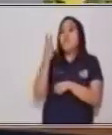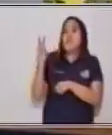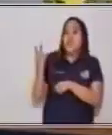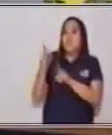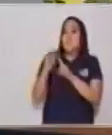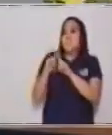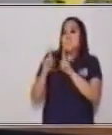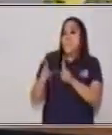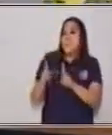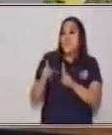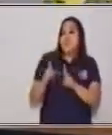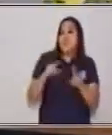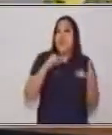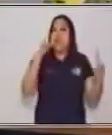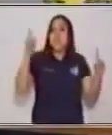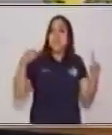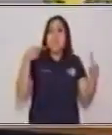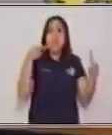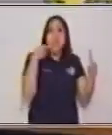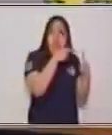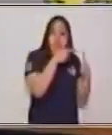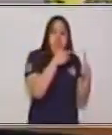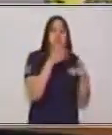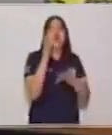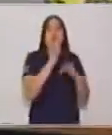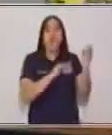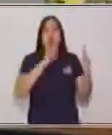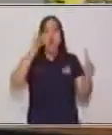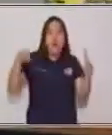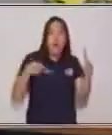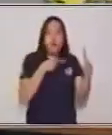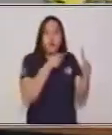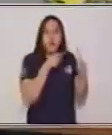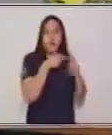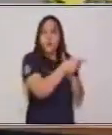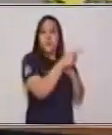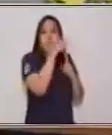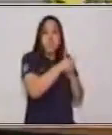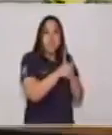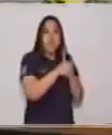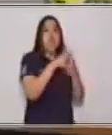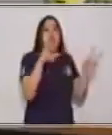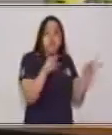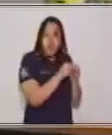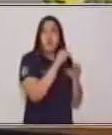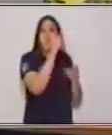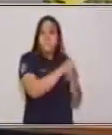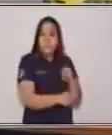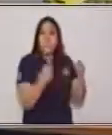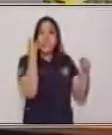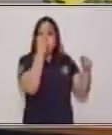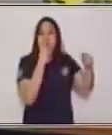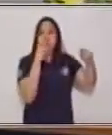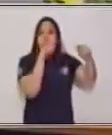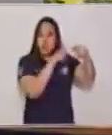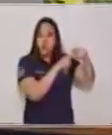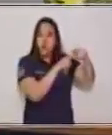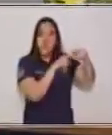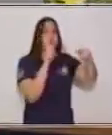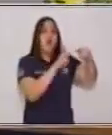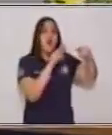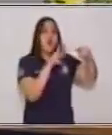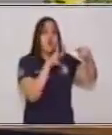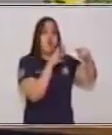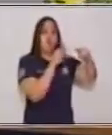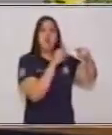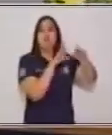que el indirecto y el directo, núcleo del sujeto y la posición son parte de mi sujeto. Nunca puede existir un directo dentro del predicado o un